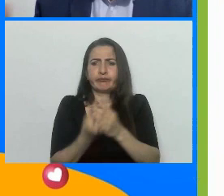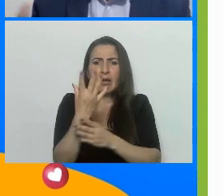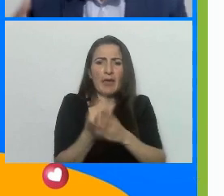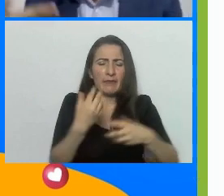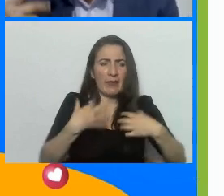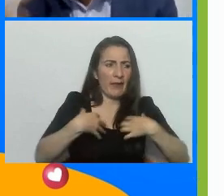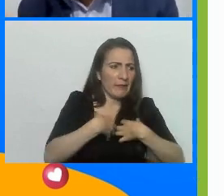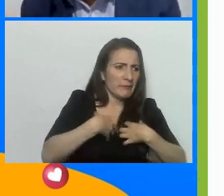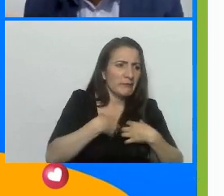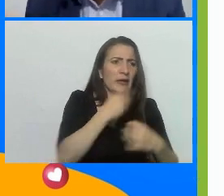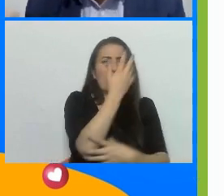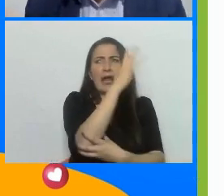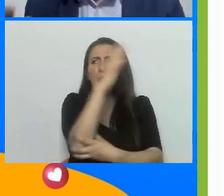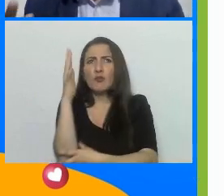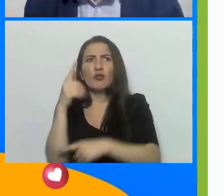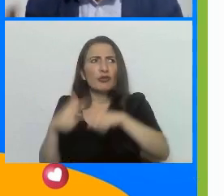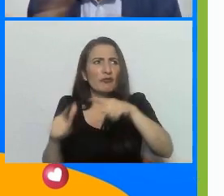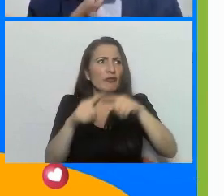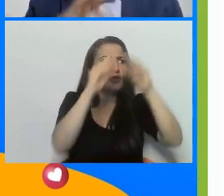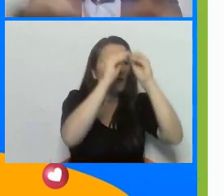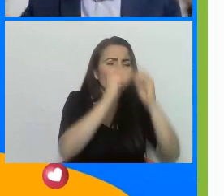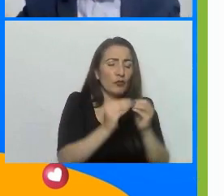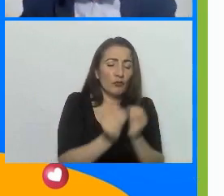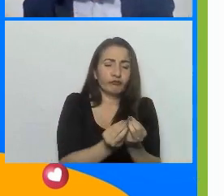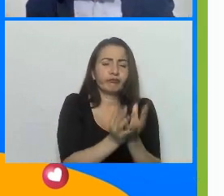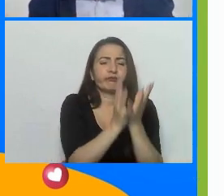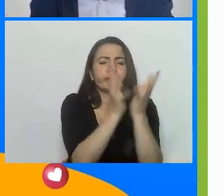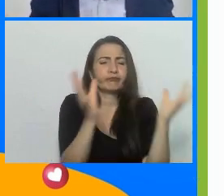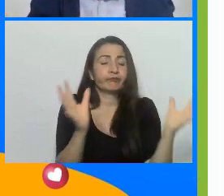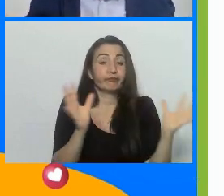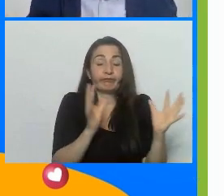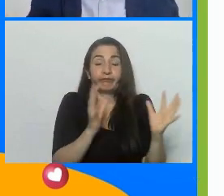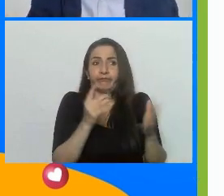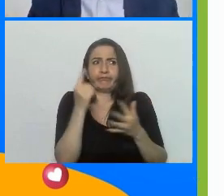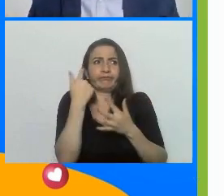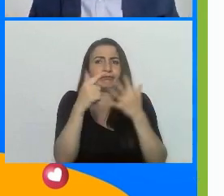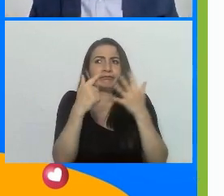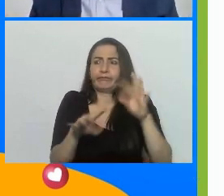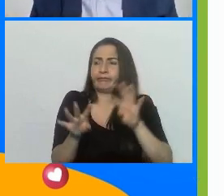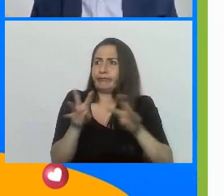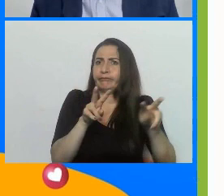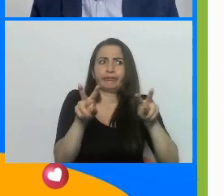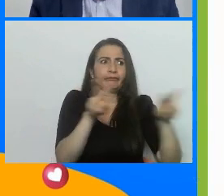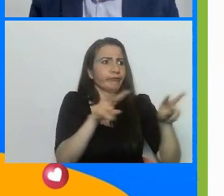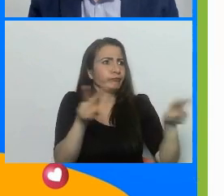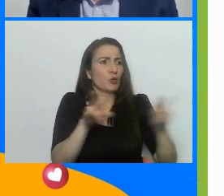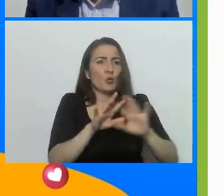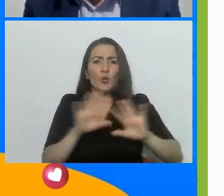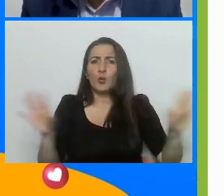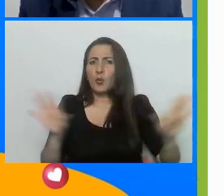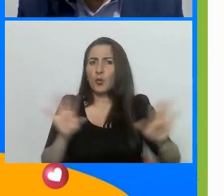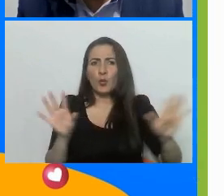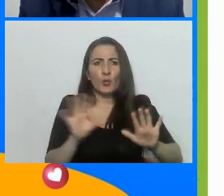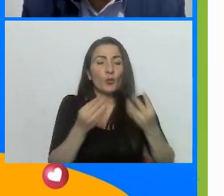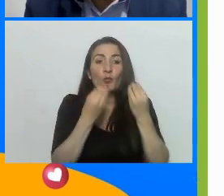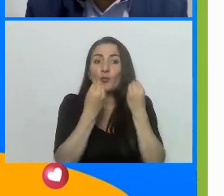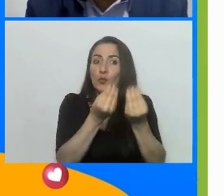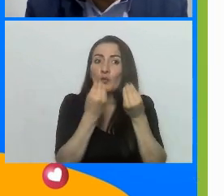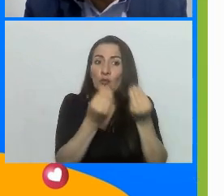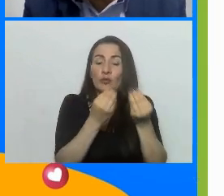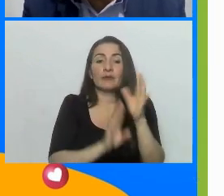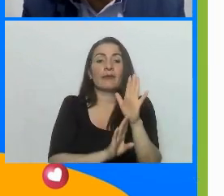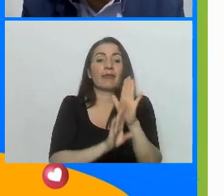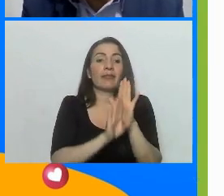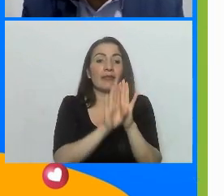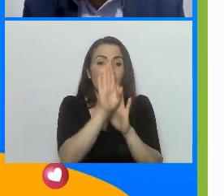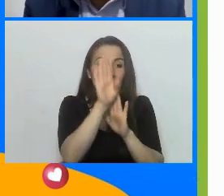¿sí? Hay arbustos, mejor dicho, eso es un compendio de muchas especies. Entonces, eso permite que se desarrolle